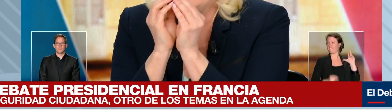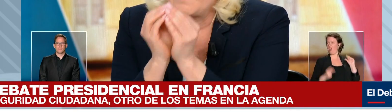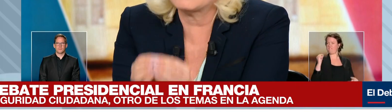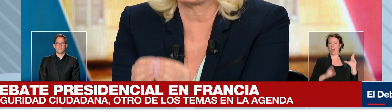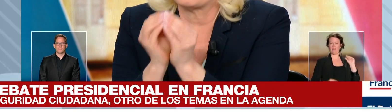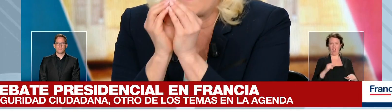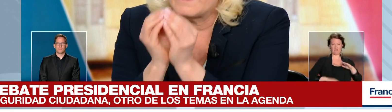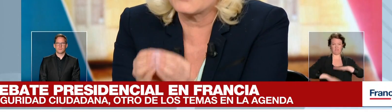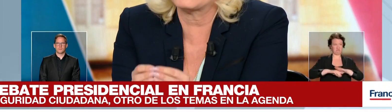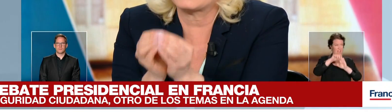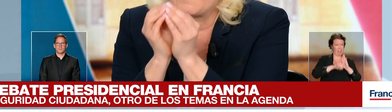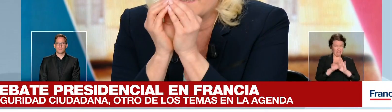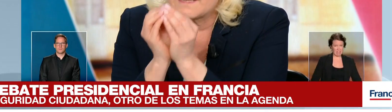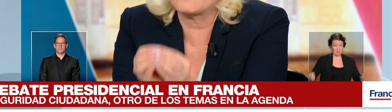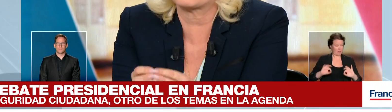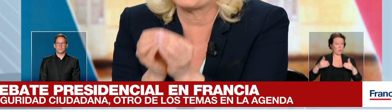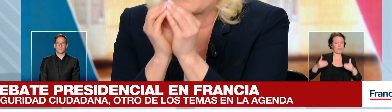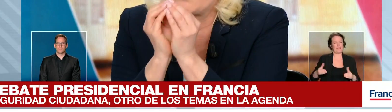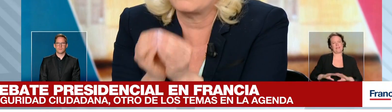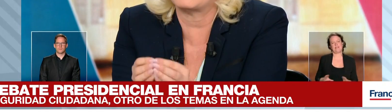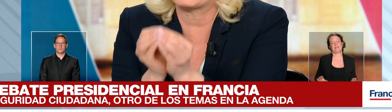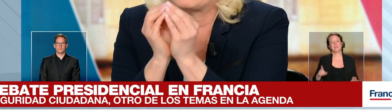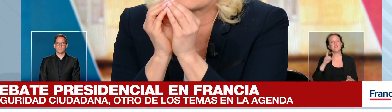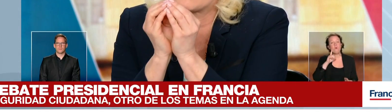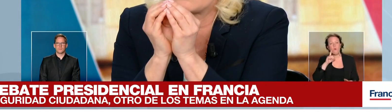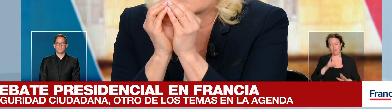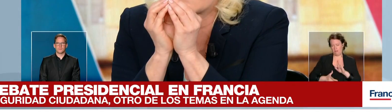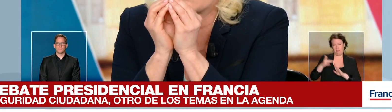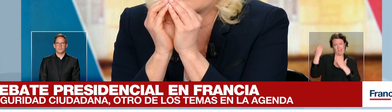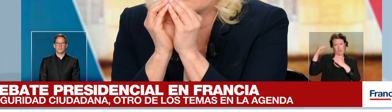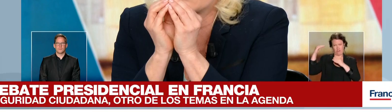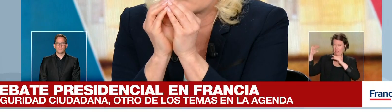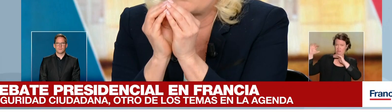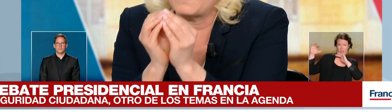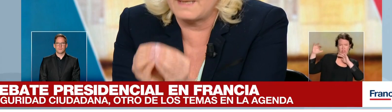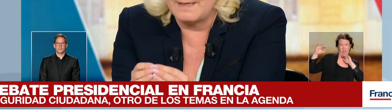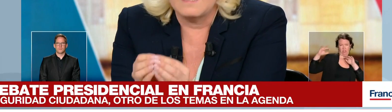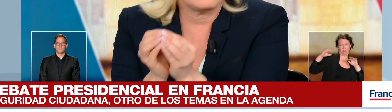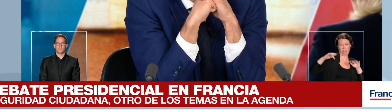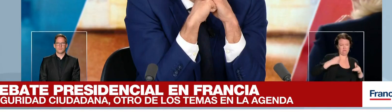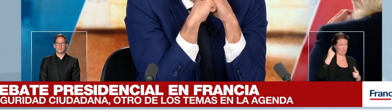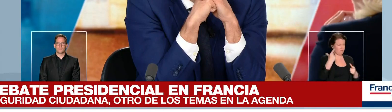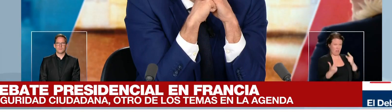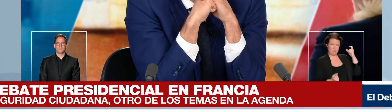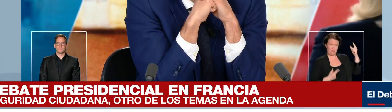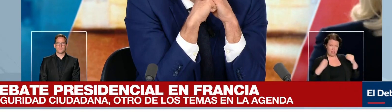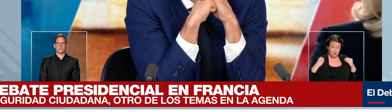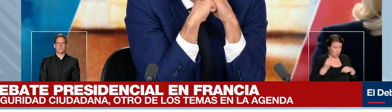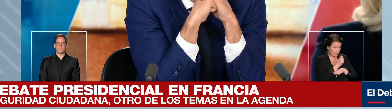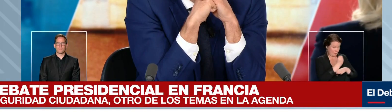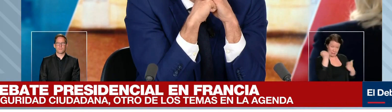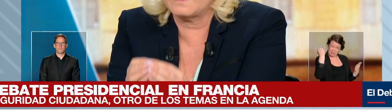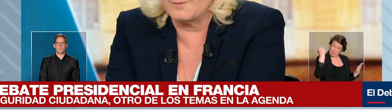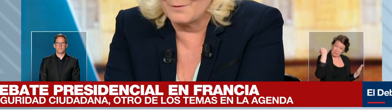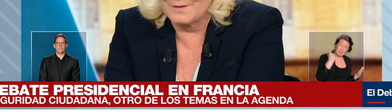digo claramente, la inmigración anárquica y masiva contribuye a la agravación de la inseguridad en nuestro país. Esa es la